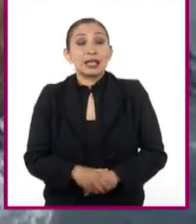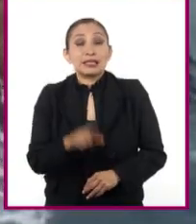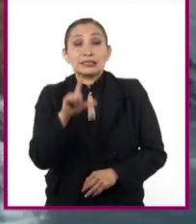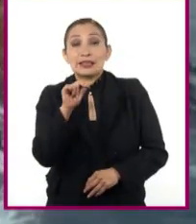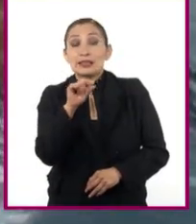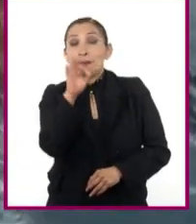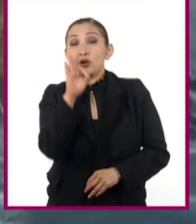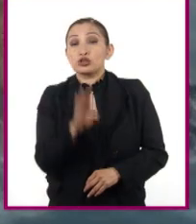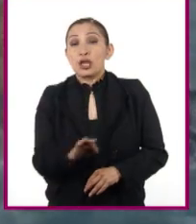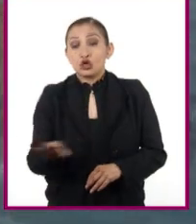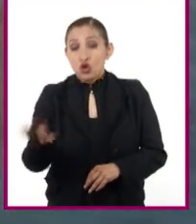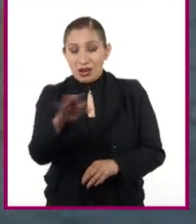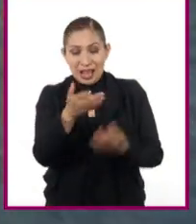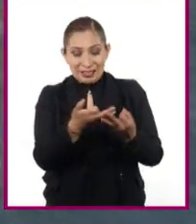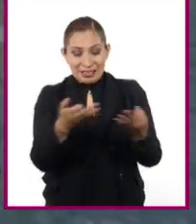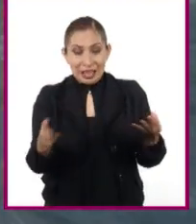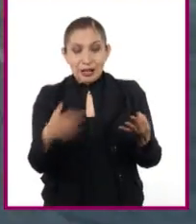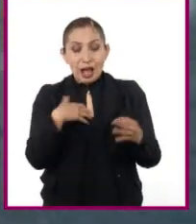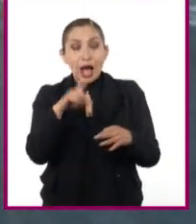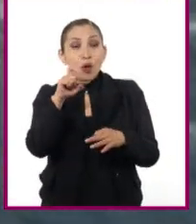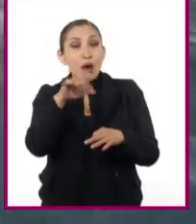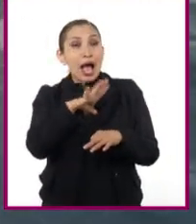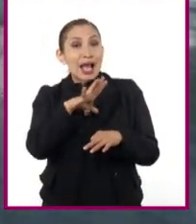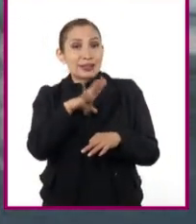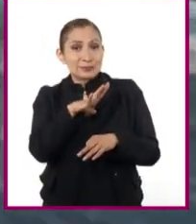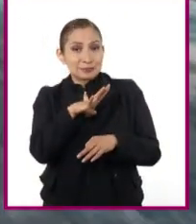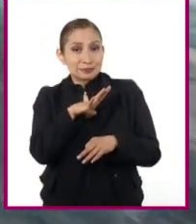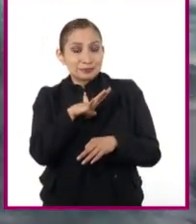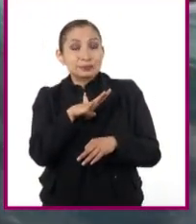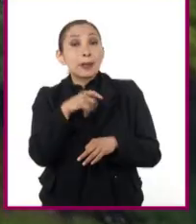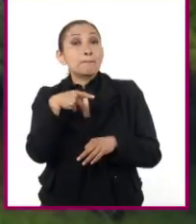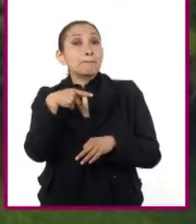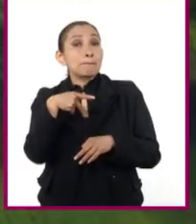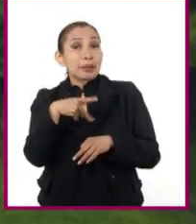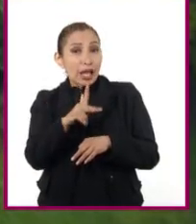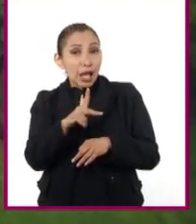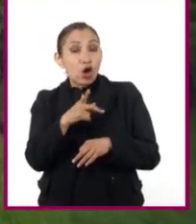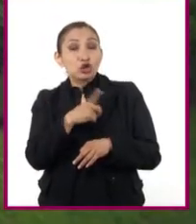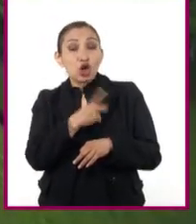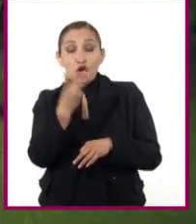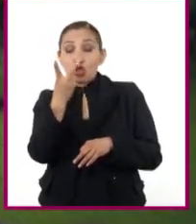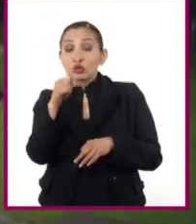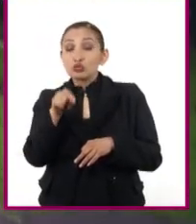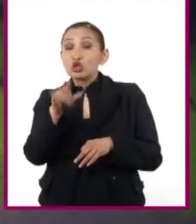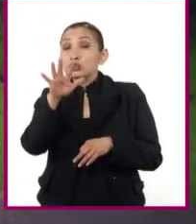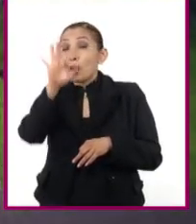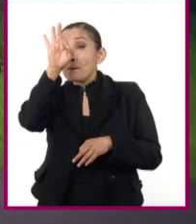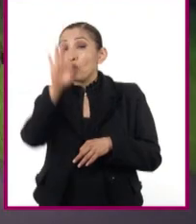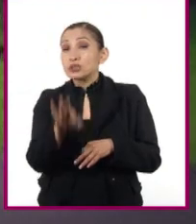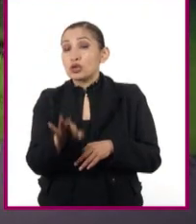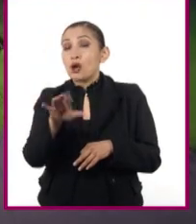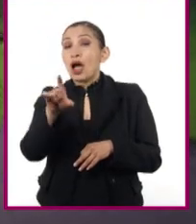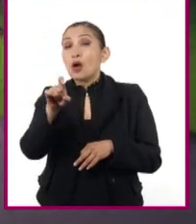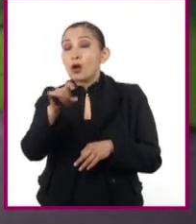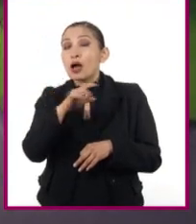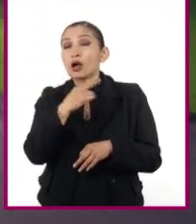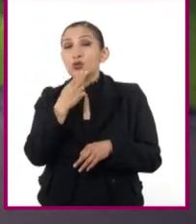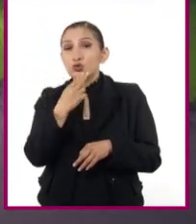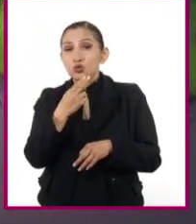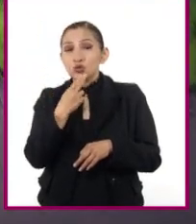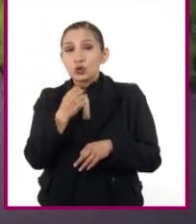El 70% de la superficie está cubierta por agua. Sin embargo, solo el 2.5% es agua